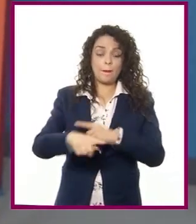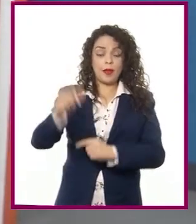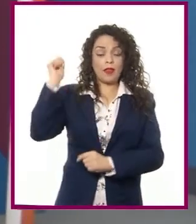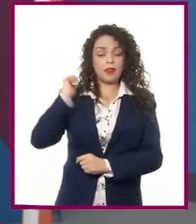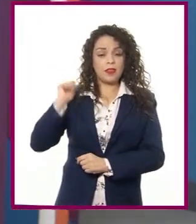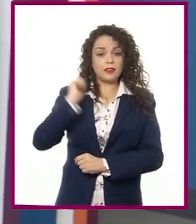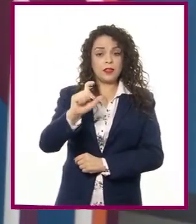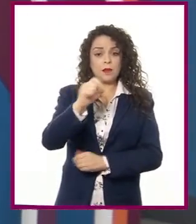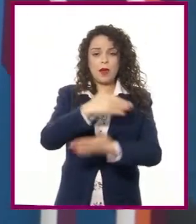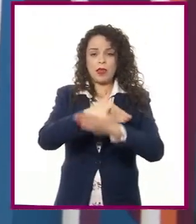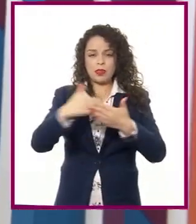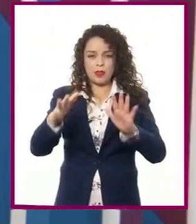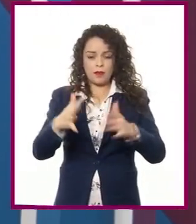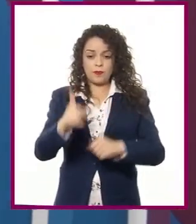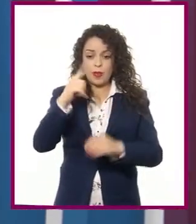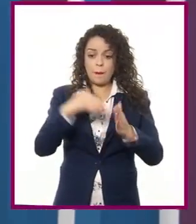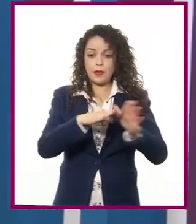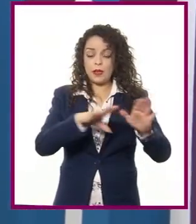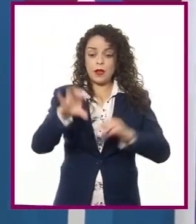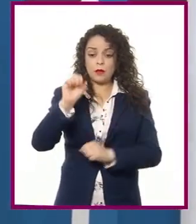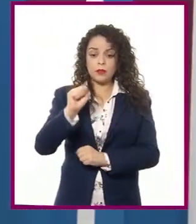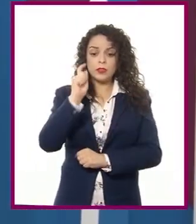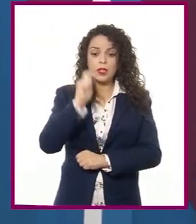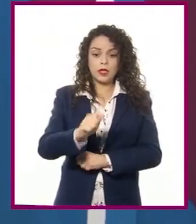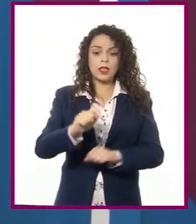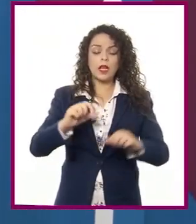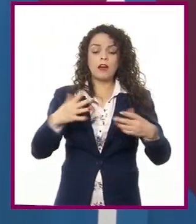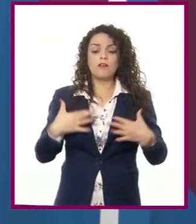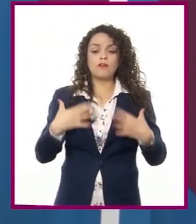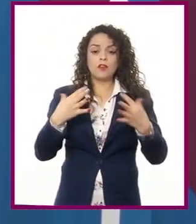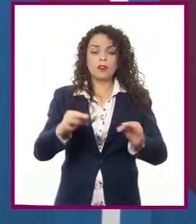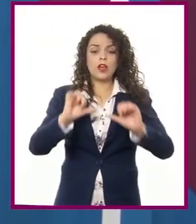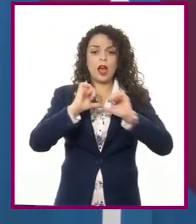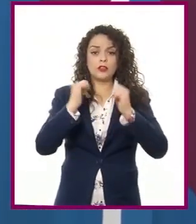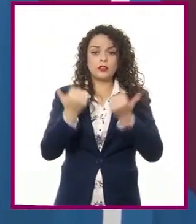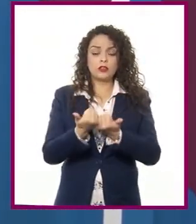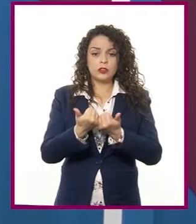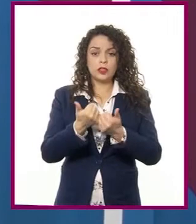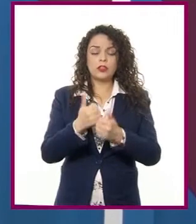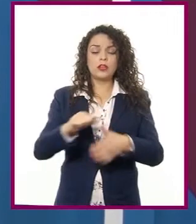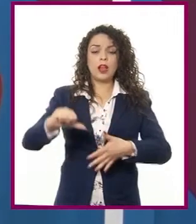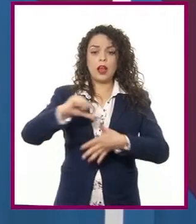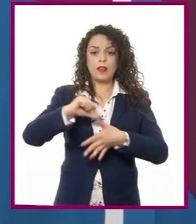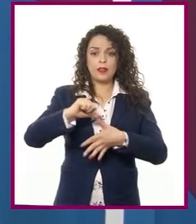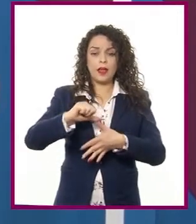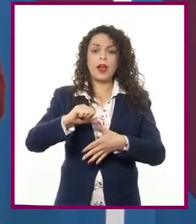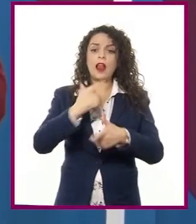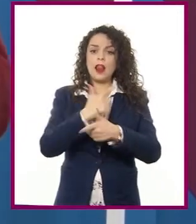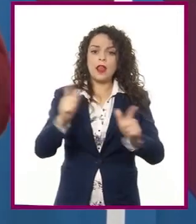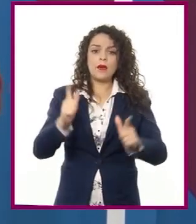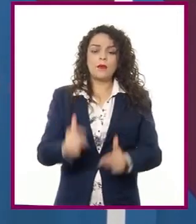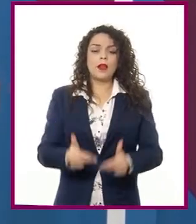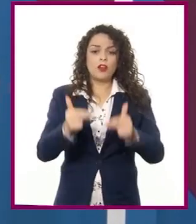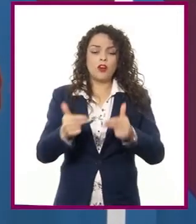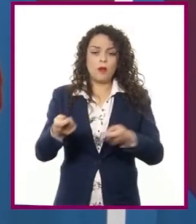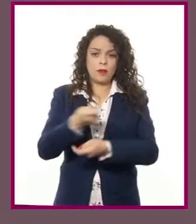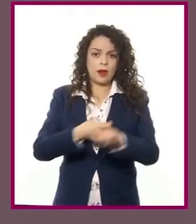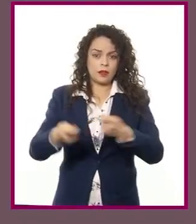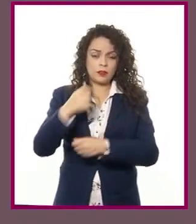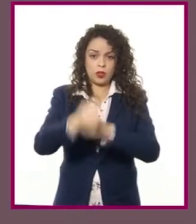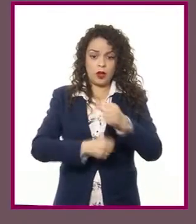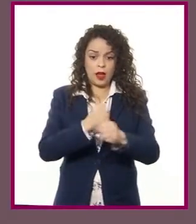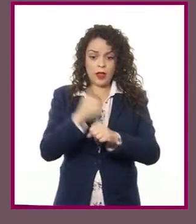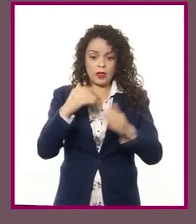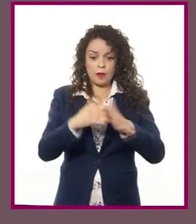en 1960 se creó la Asociación Latinoamericana de Libre Comercio, que en 1980 pasó a ser